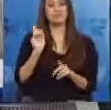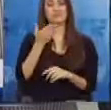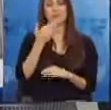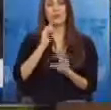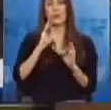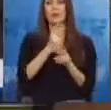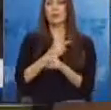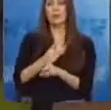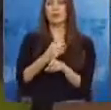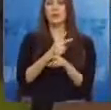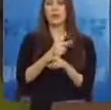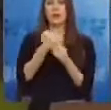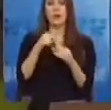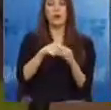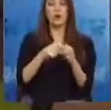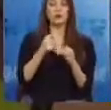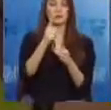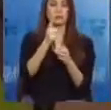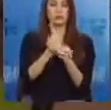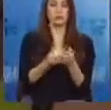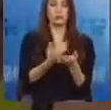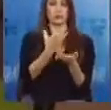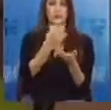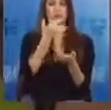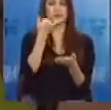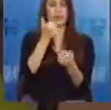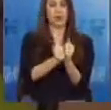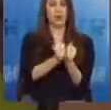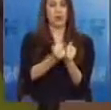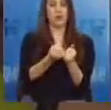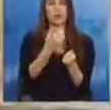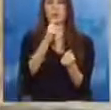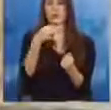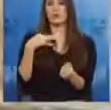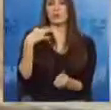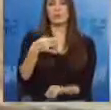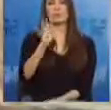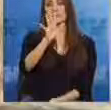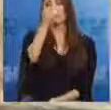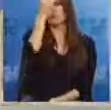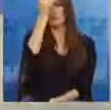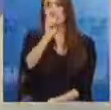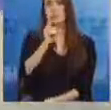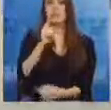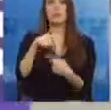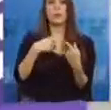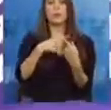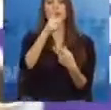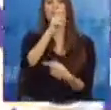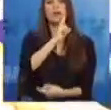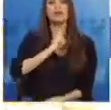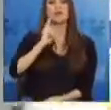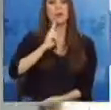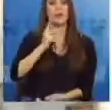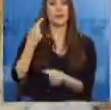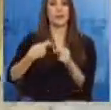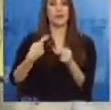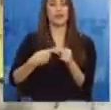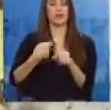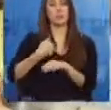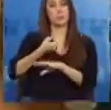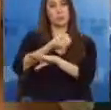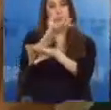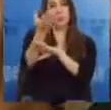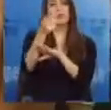mucho cuidado. La creación de cuentas de dinero electrónico es voluntaria. La propietaria de un comedor en el centro de Quito recomienda